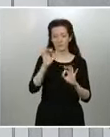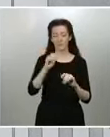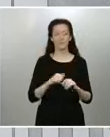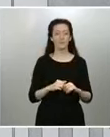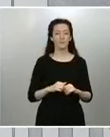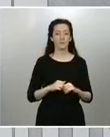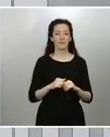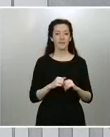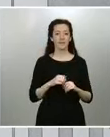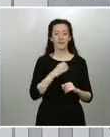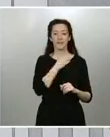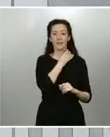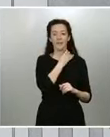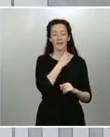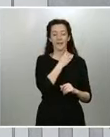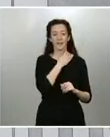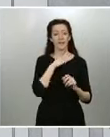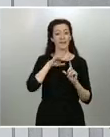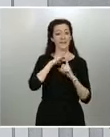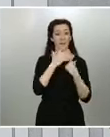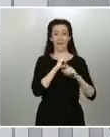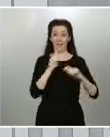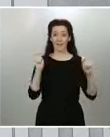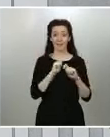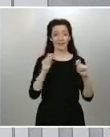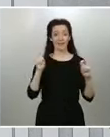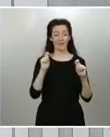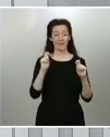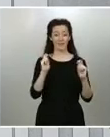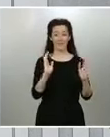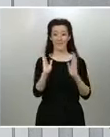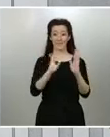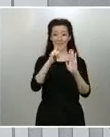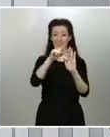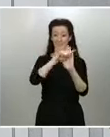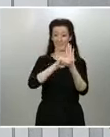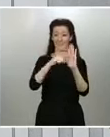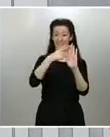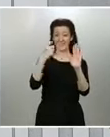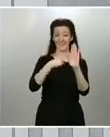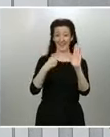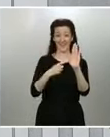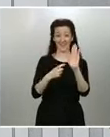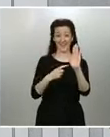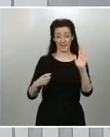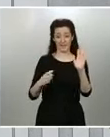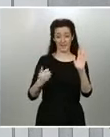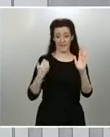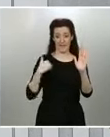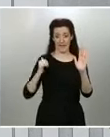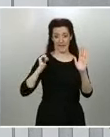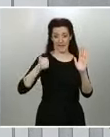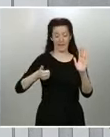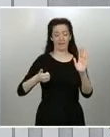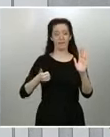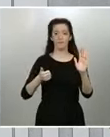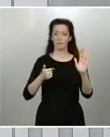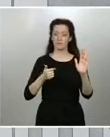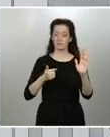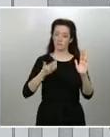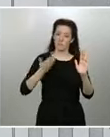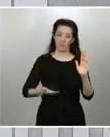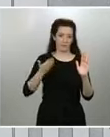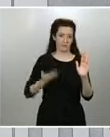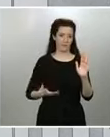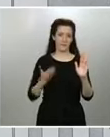esta fase desescalada que es tan compleja que vamos a iniciar ahora 3 si perdemos